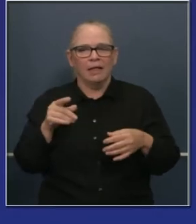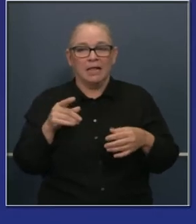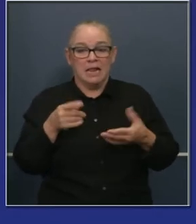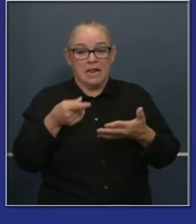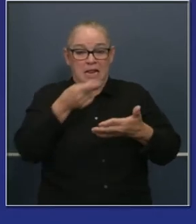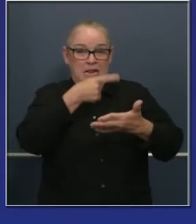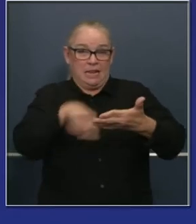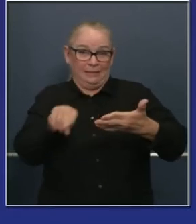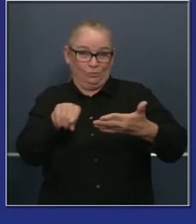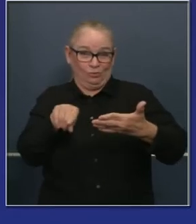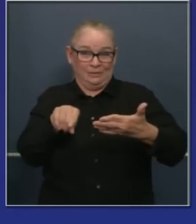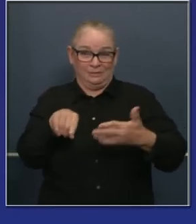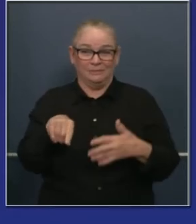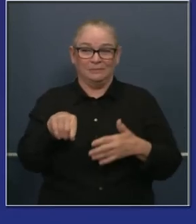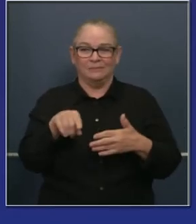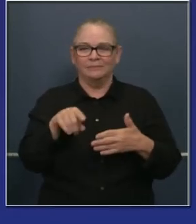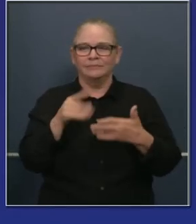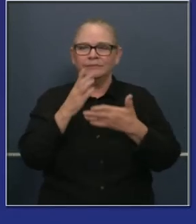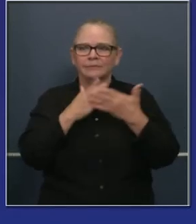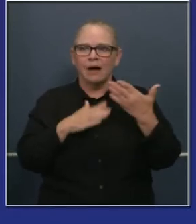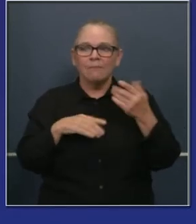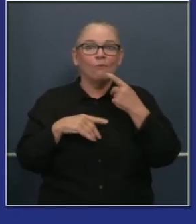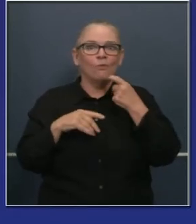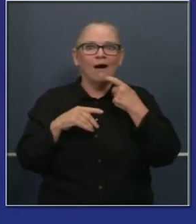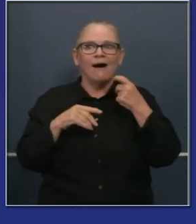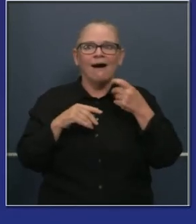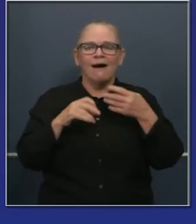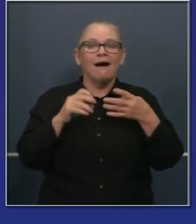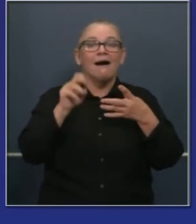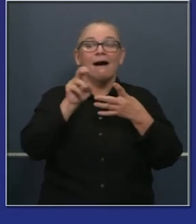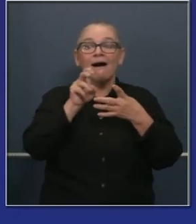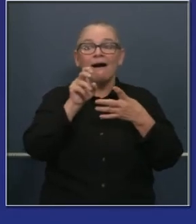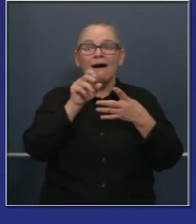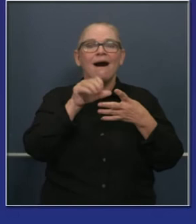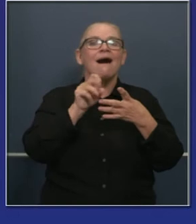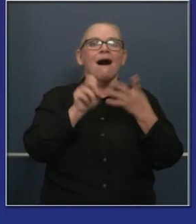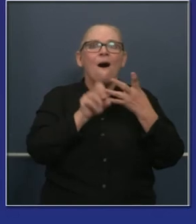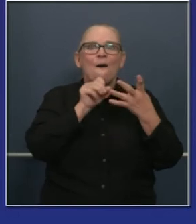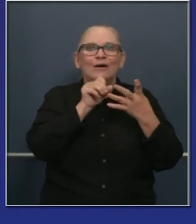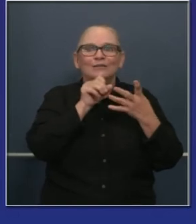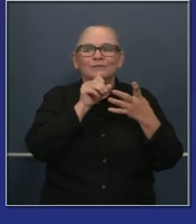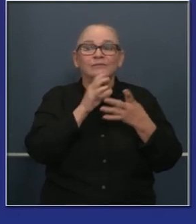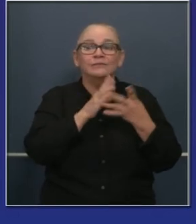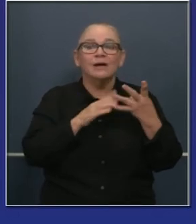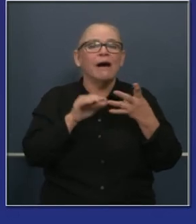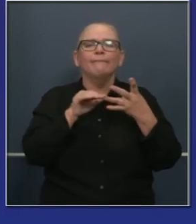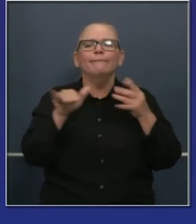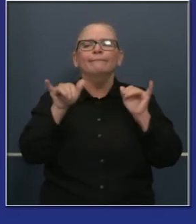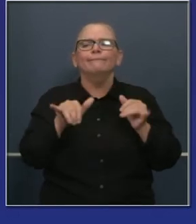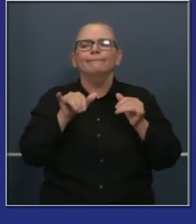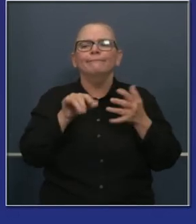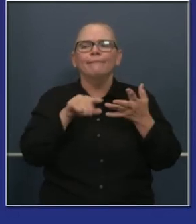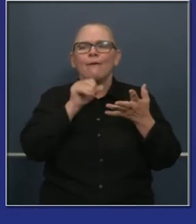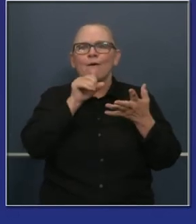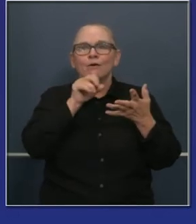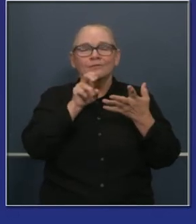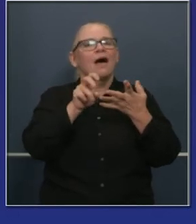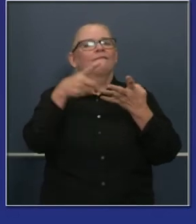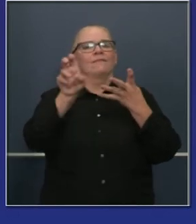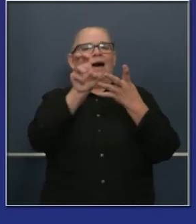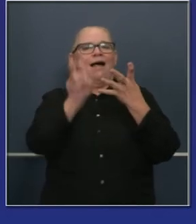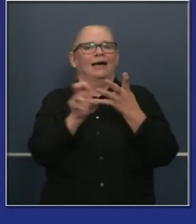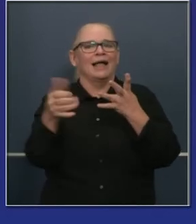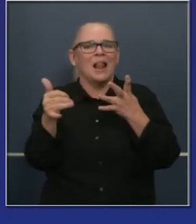primera semana que habrá condados que vayan de rojo a amarillos y que algunos anaranjados vayan de algunos de rojo a naranja